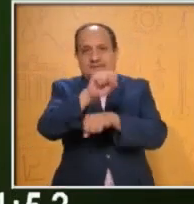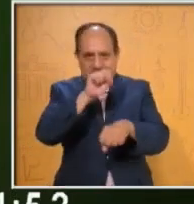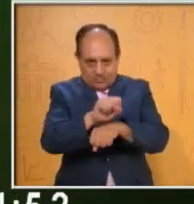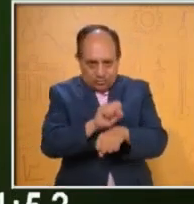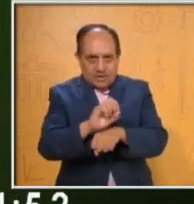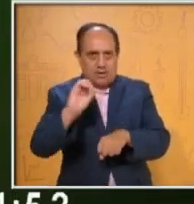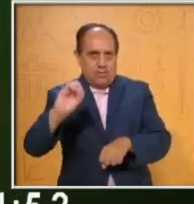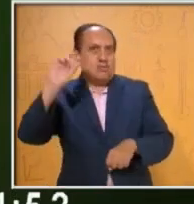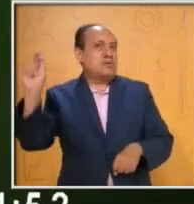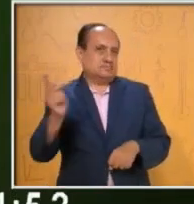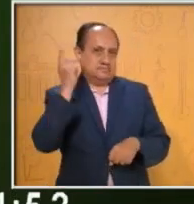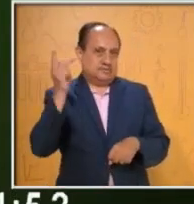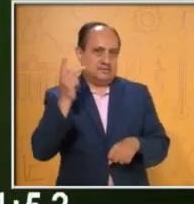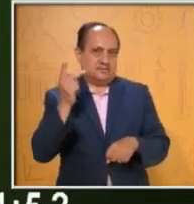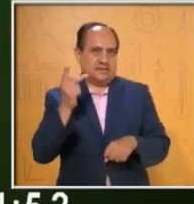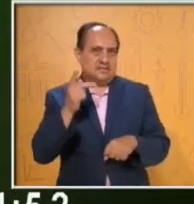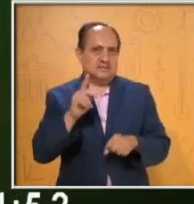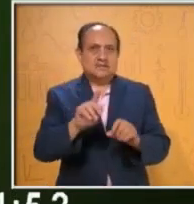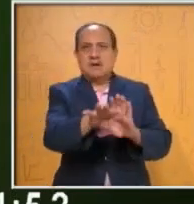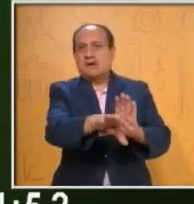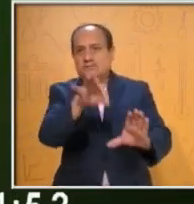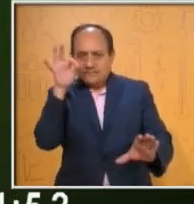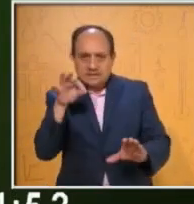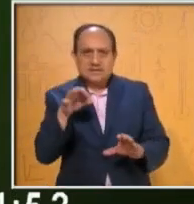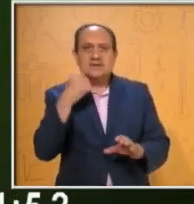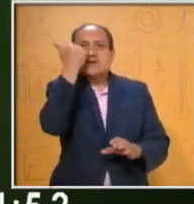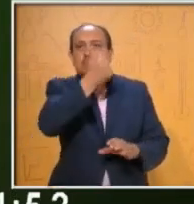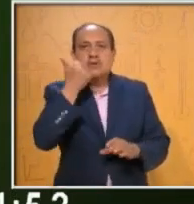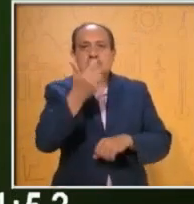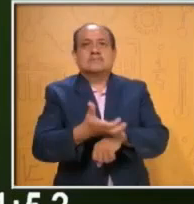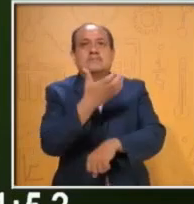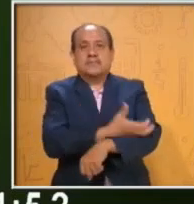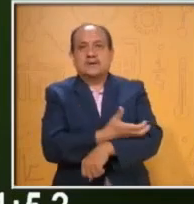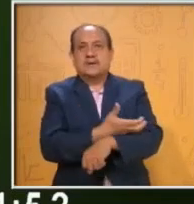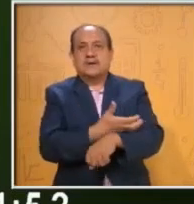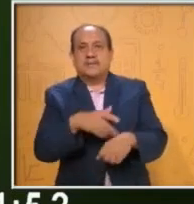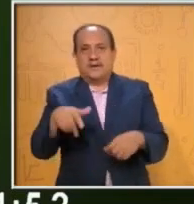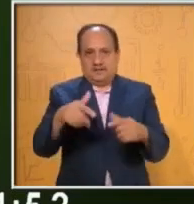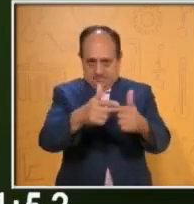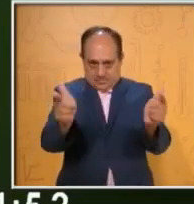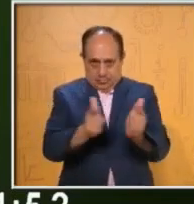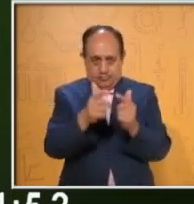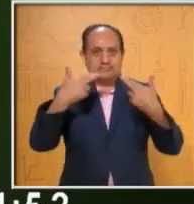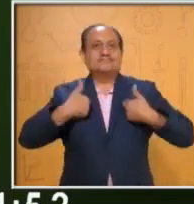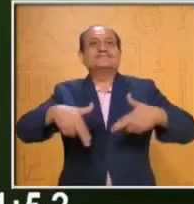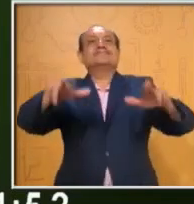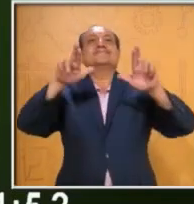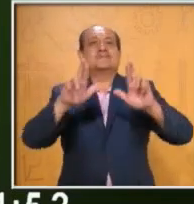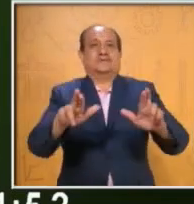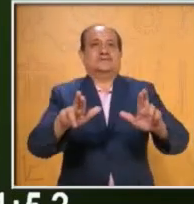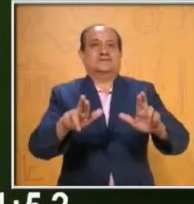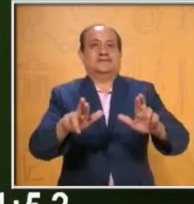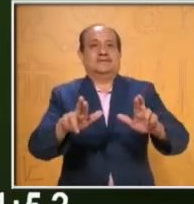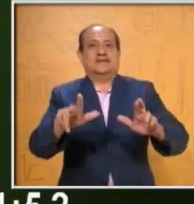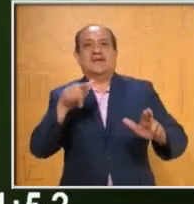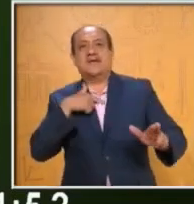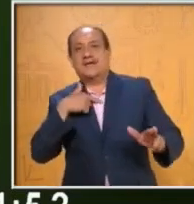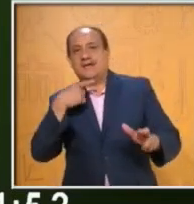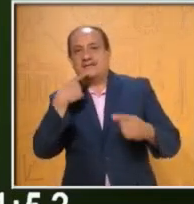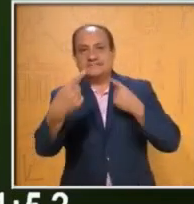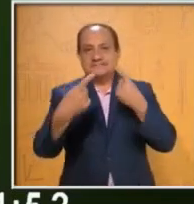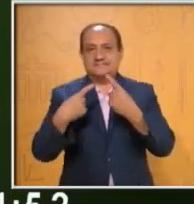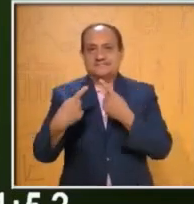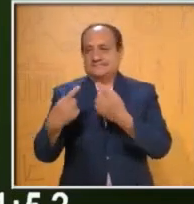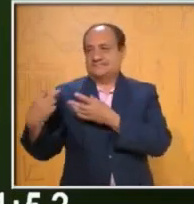en preparatoria, elegir a un alumno, un compañero, para que nos represente y que él emita todas